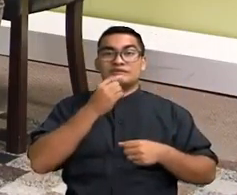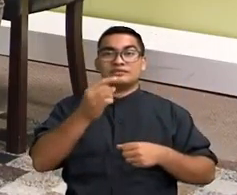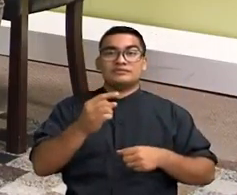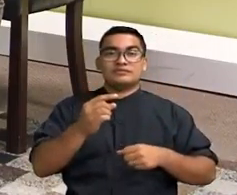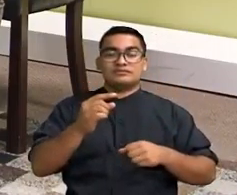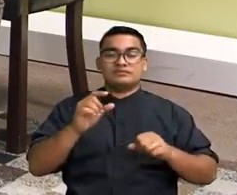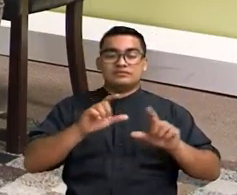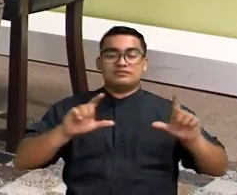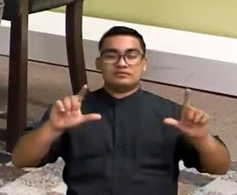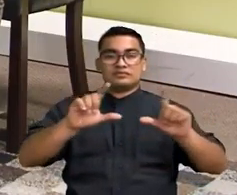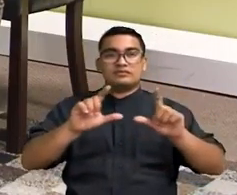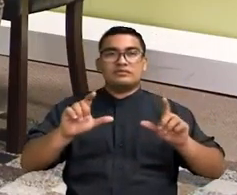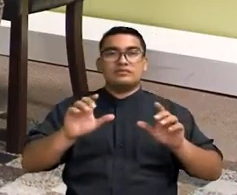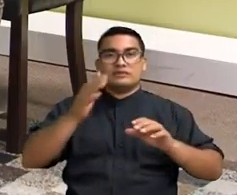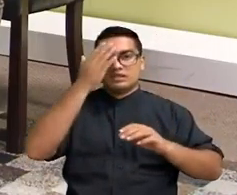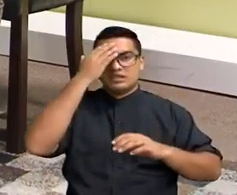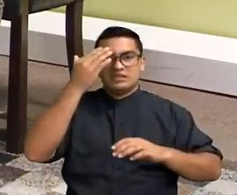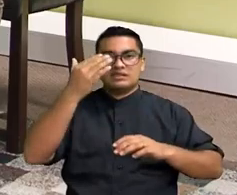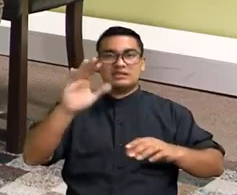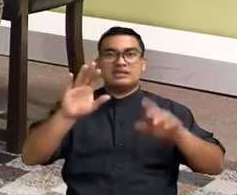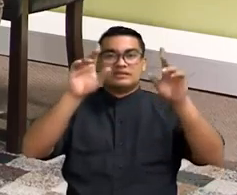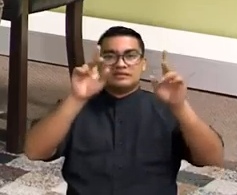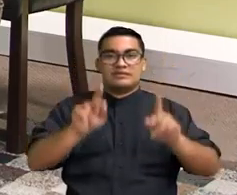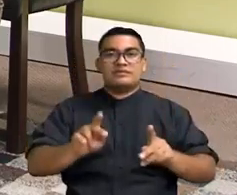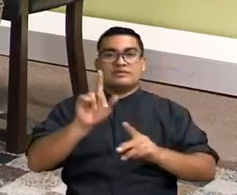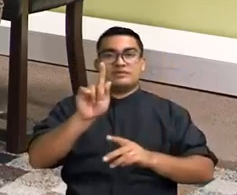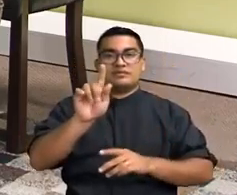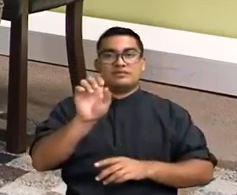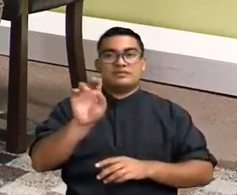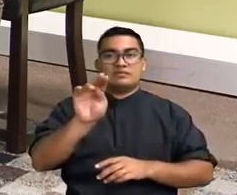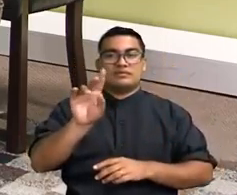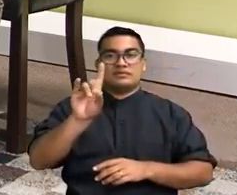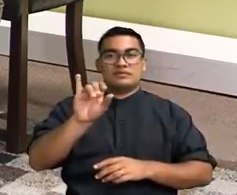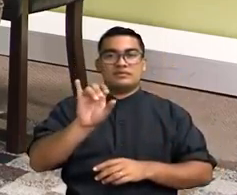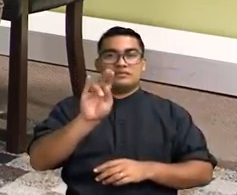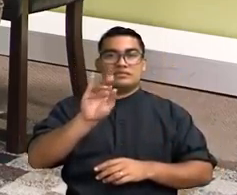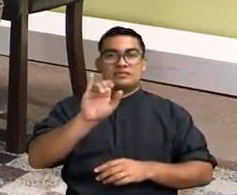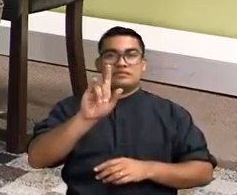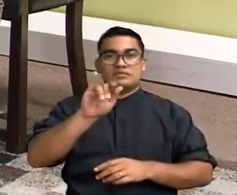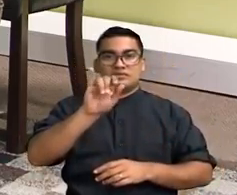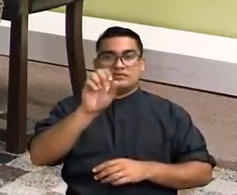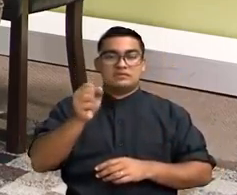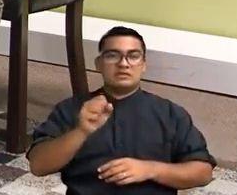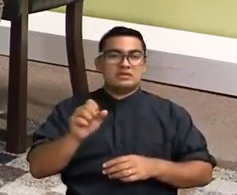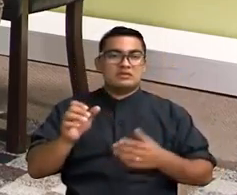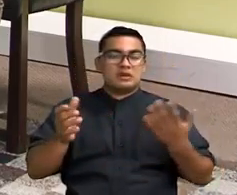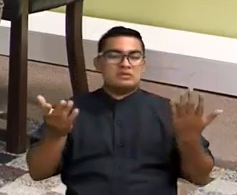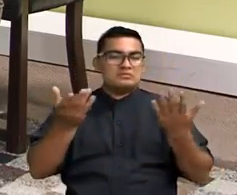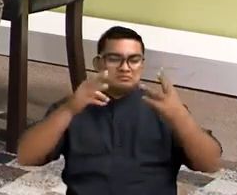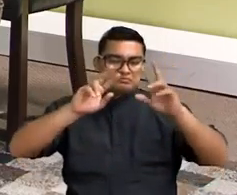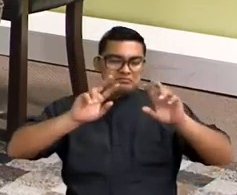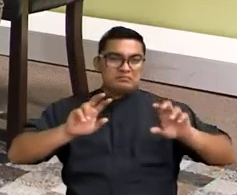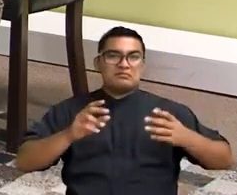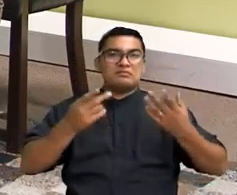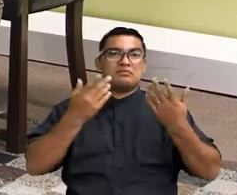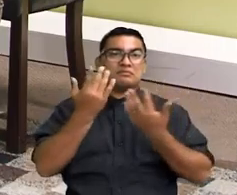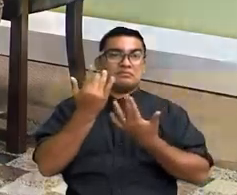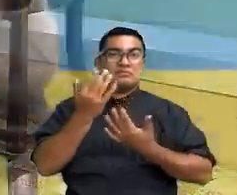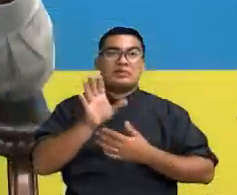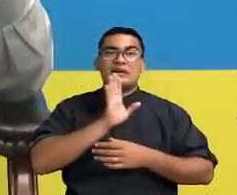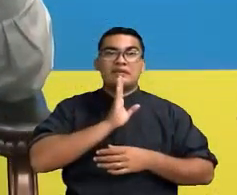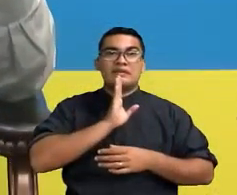La clínica, ¿verdad? Sí. Ya pueden diagnosticar que una persona tiene tendinitis. Perfectamente. Sin necesidad de otros estudios, perfectamente, ¿verdad? Vamos a hablar de eso,